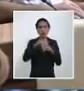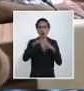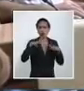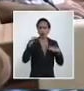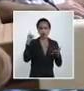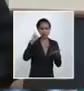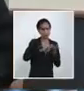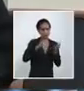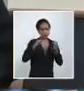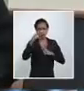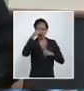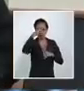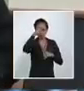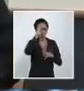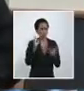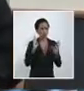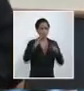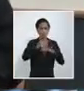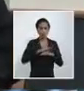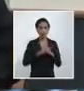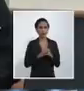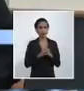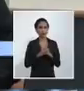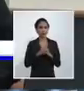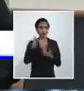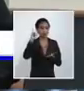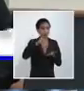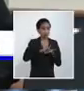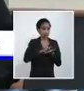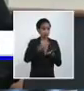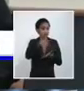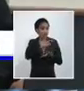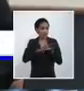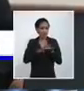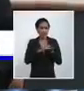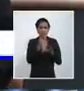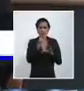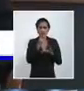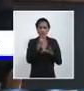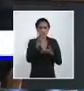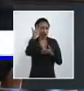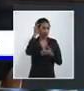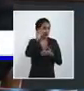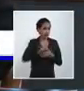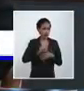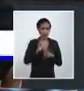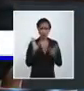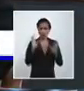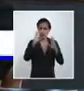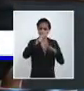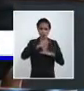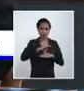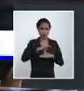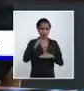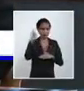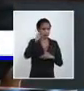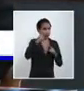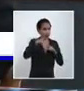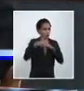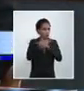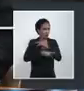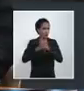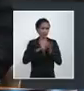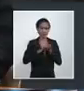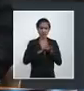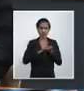al territorio nacional. No entró ayer ni un solo extranjero, no entró ayer ni un solo emigrado